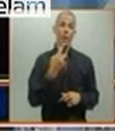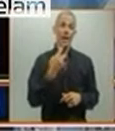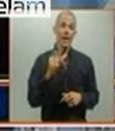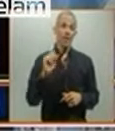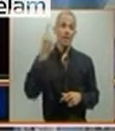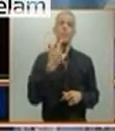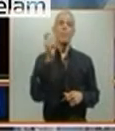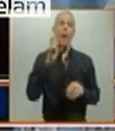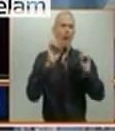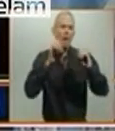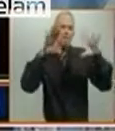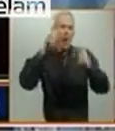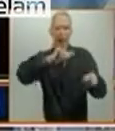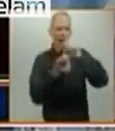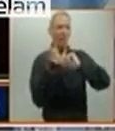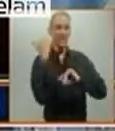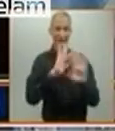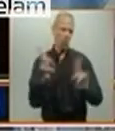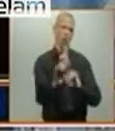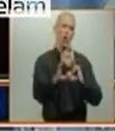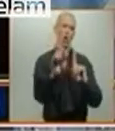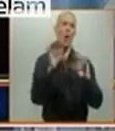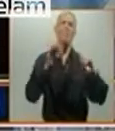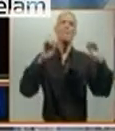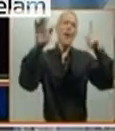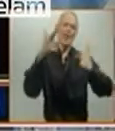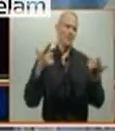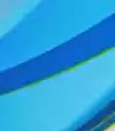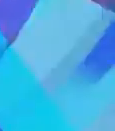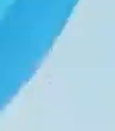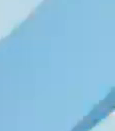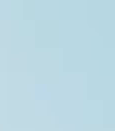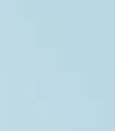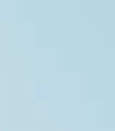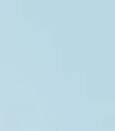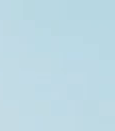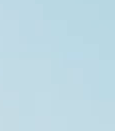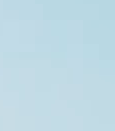no hay nada mágico y no se esperen nada de otro mundo. Gracias.